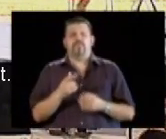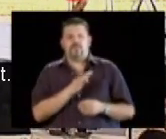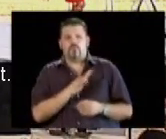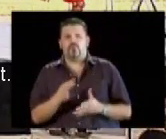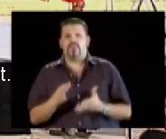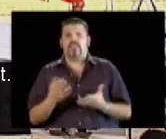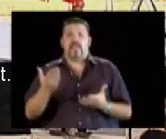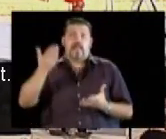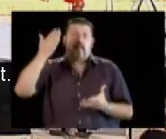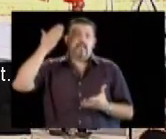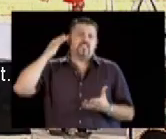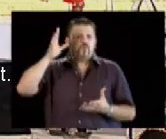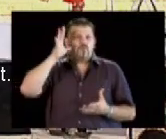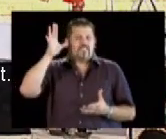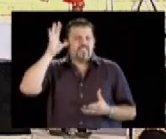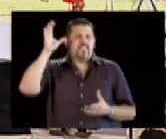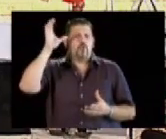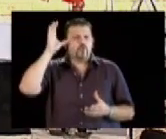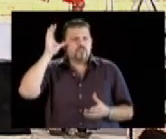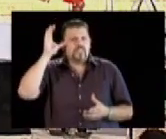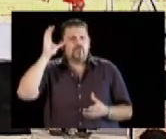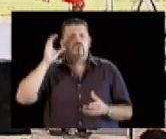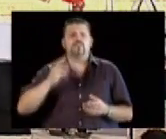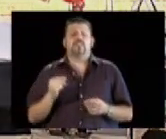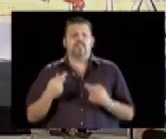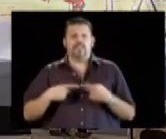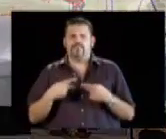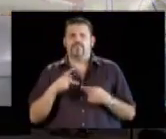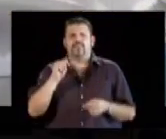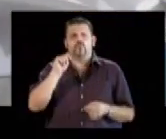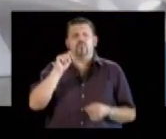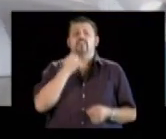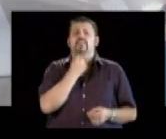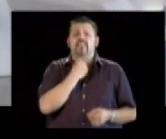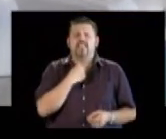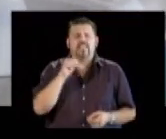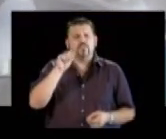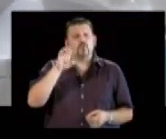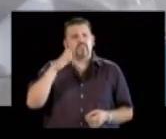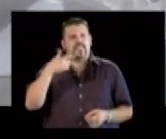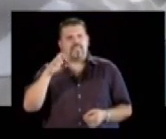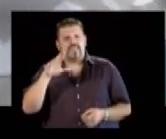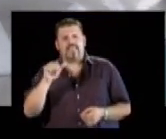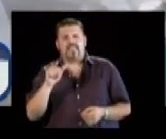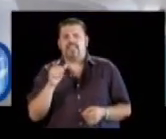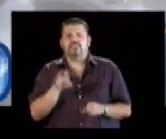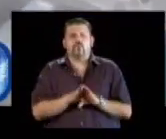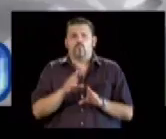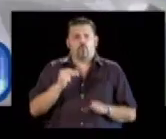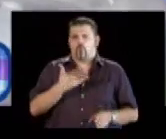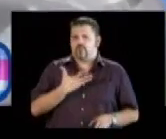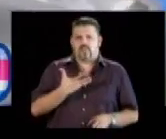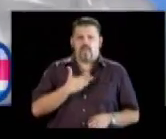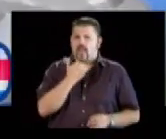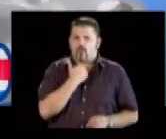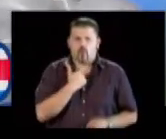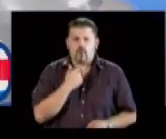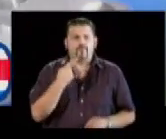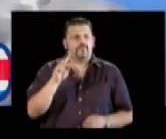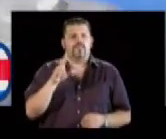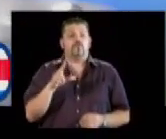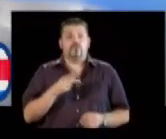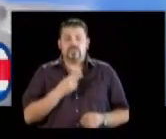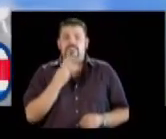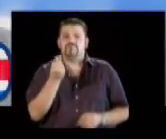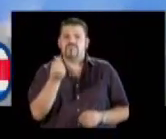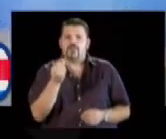aztecas lo usaban, los chinos lo usaban. El Tequilife, una bebida sin alcohol, pero que sabe a tequila, para aquellos que quieren dejar